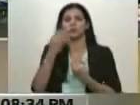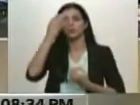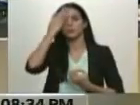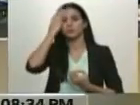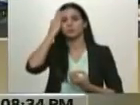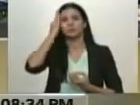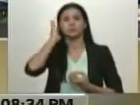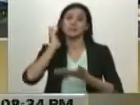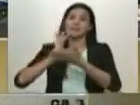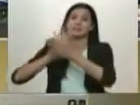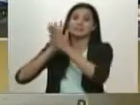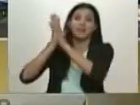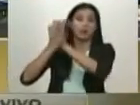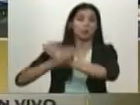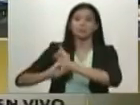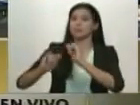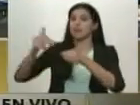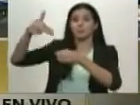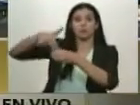del modelo rentista petrolero,